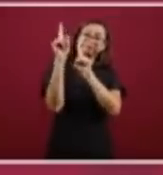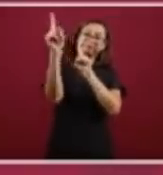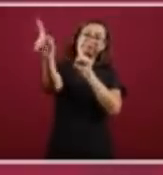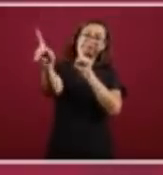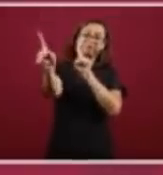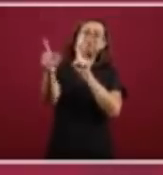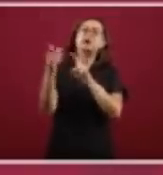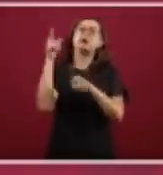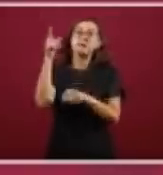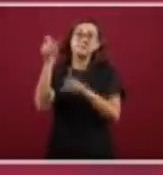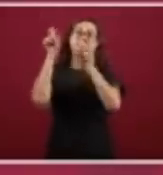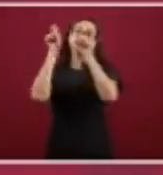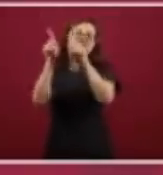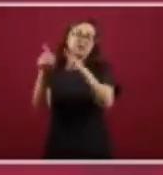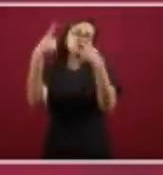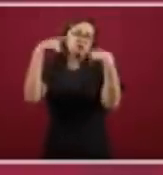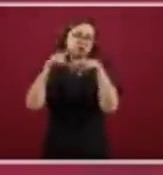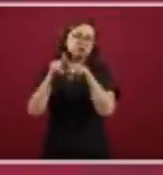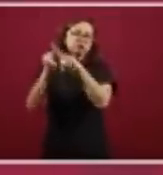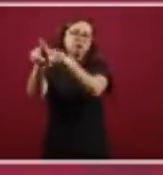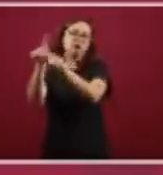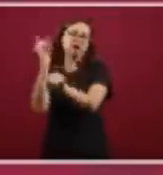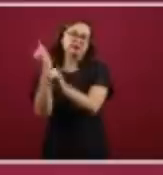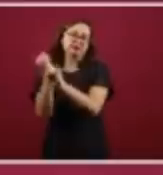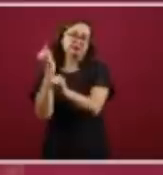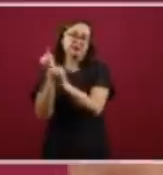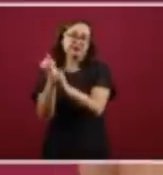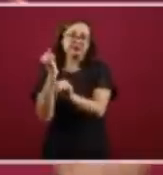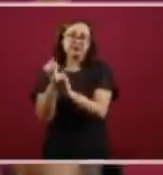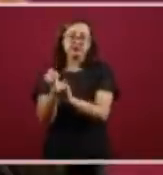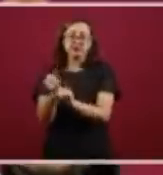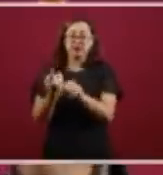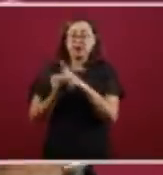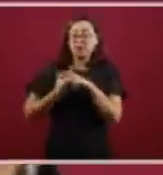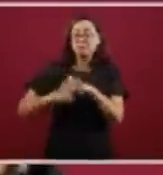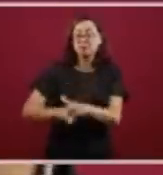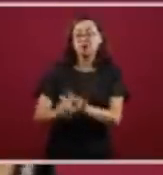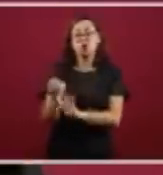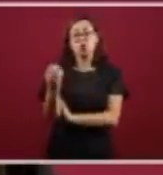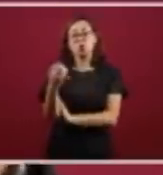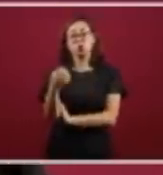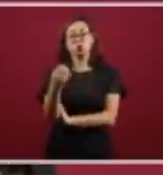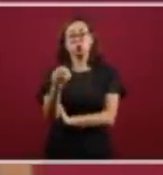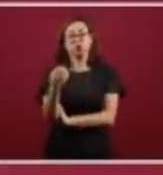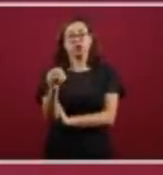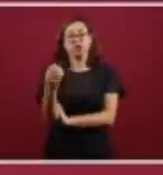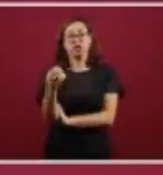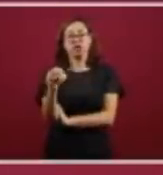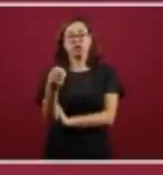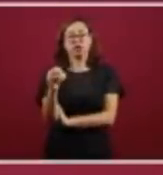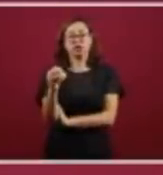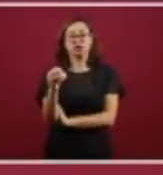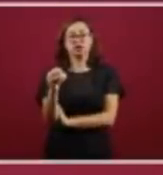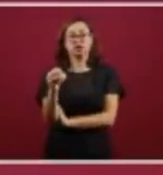Federal y en el mes de octubre empezamos la operación, el